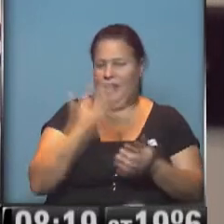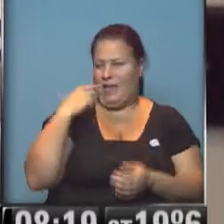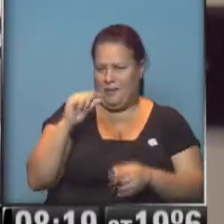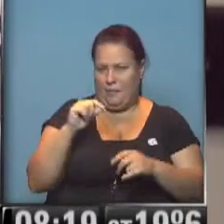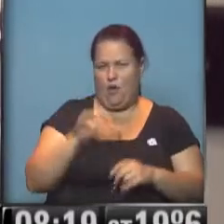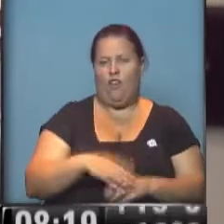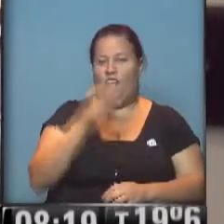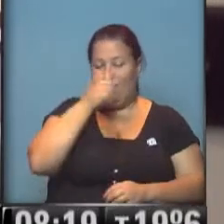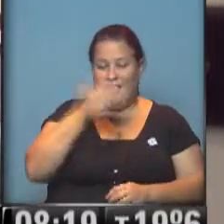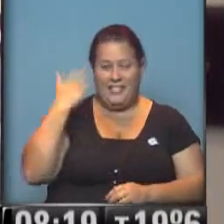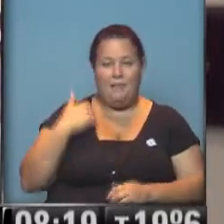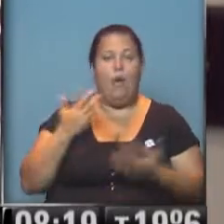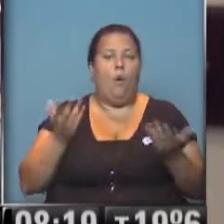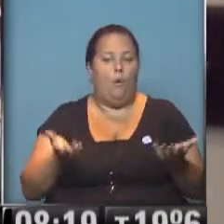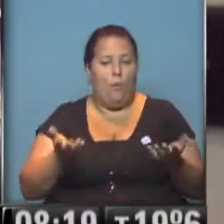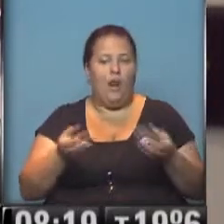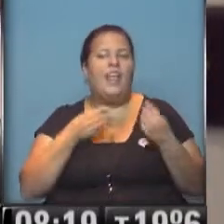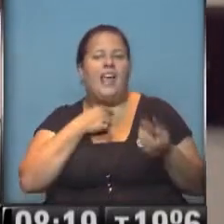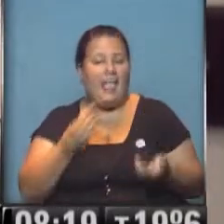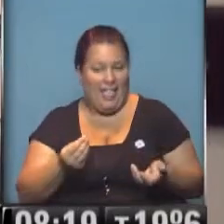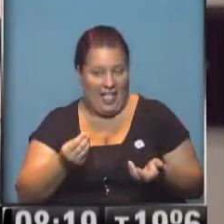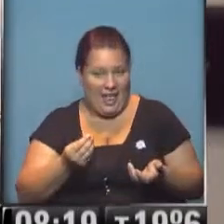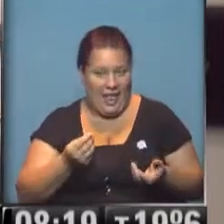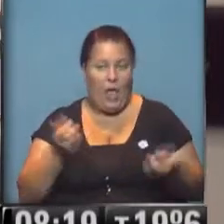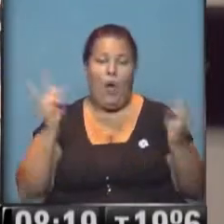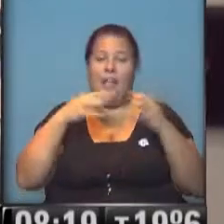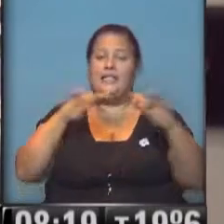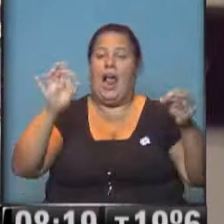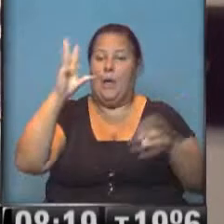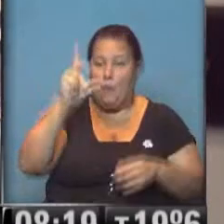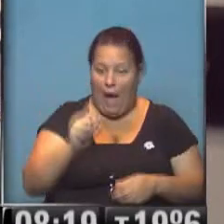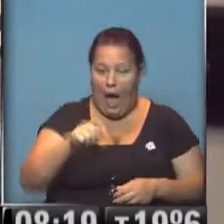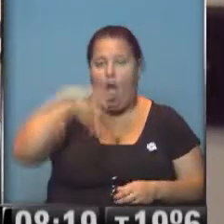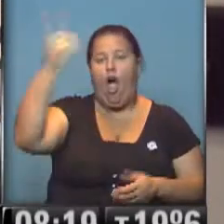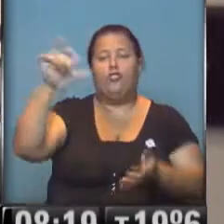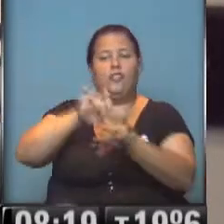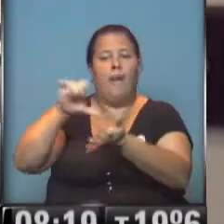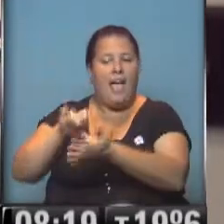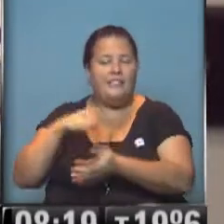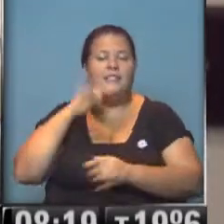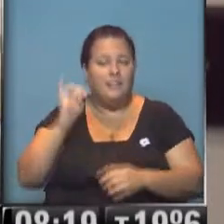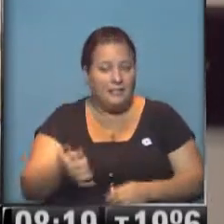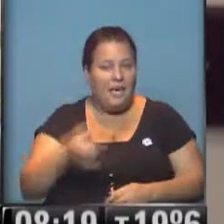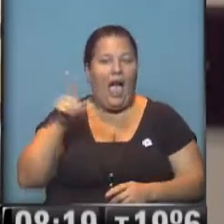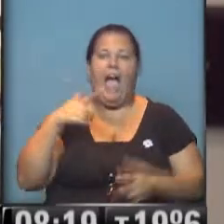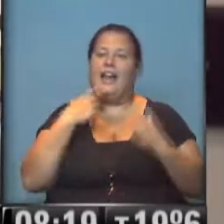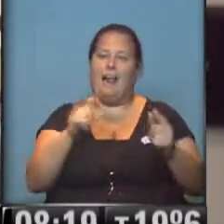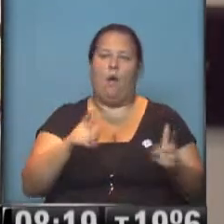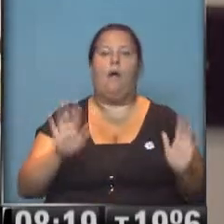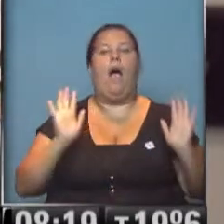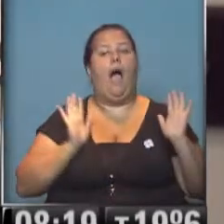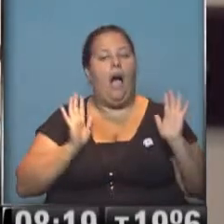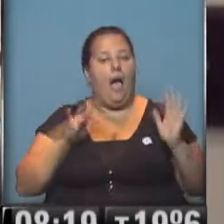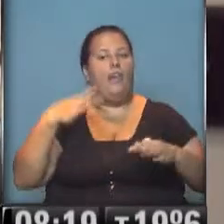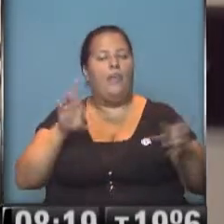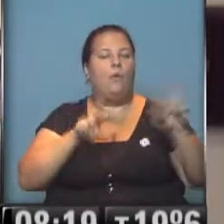nada más de celine de semana bueno que quieren que se rescate a los bancos como por ejemplo en otras naciones si se hizo ahí nadie se queja porque bueno hay